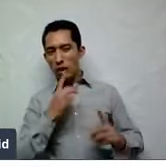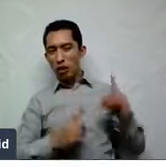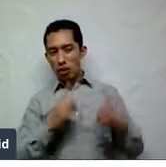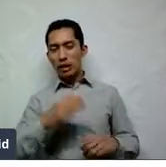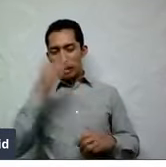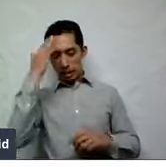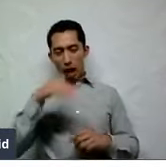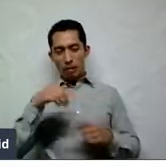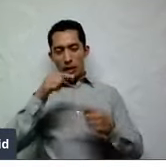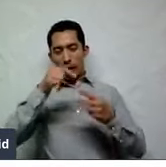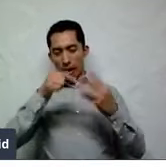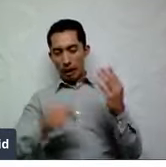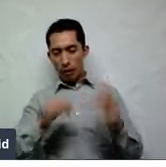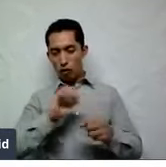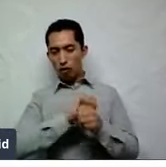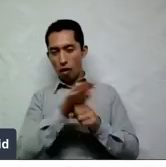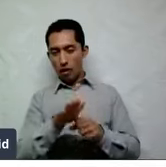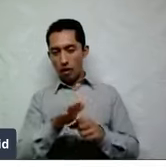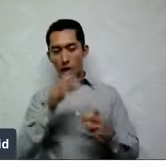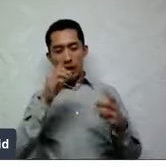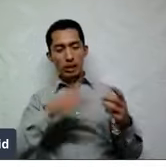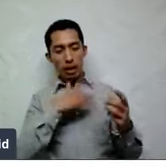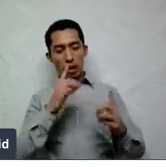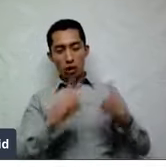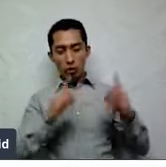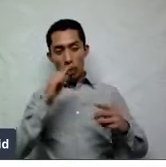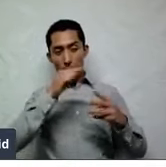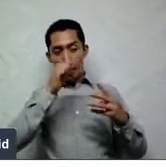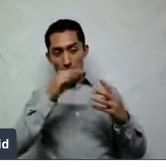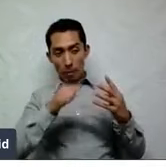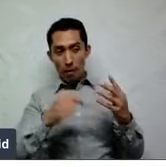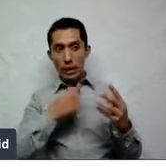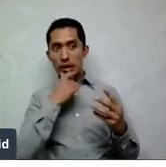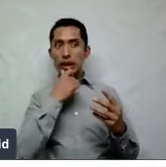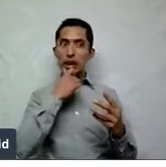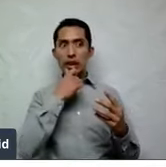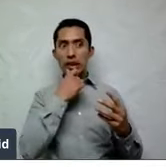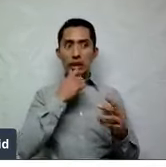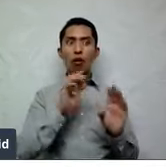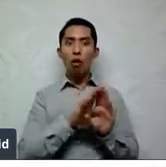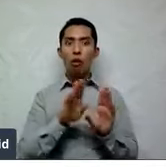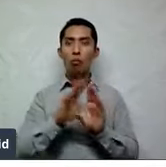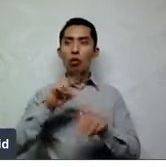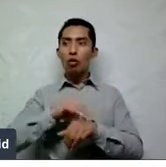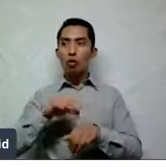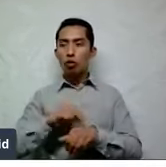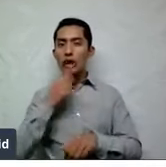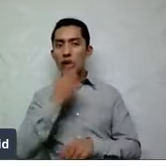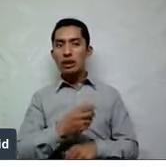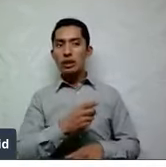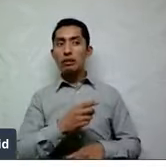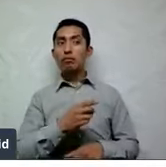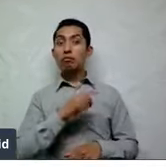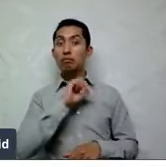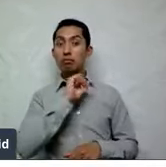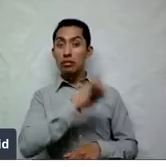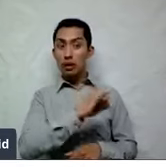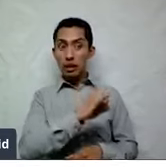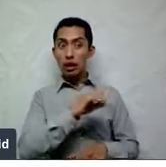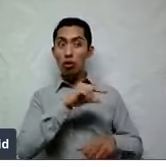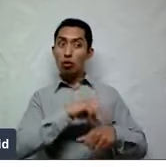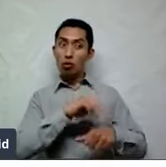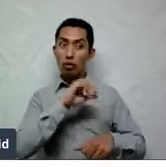COVID o la COVID. Eso, entonces, nos es muy difícil al grupo médico decir si tiene o no